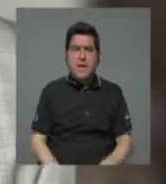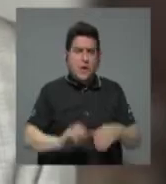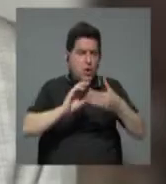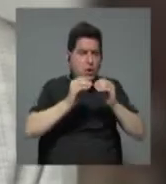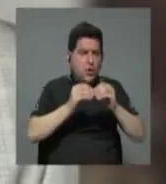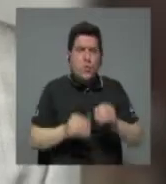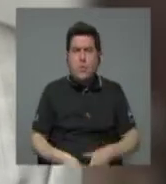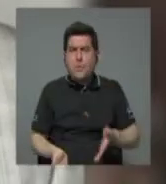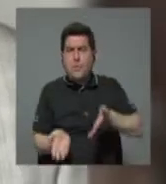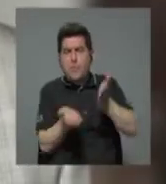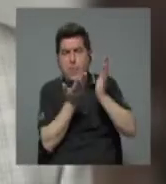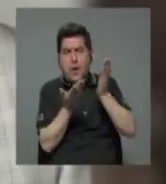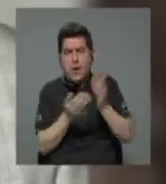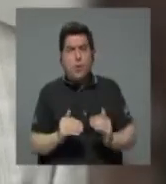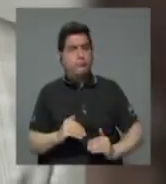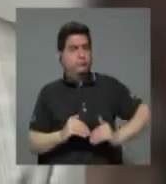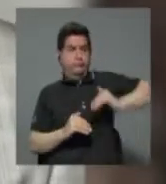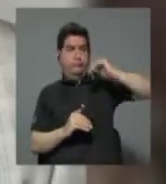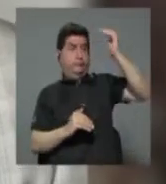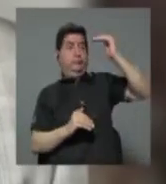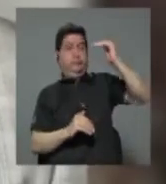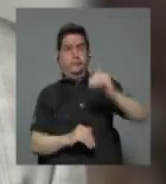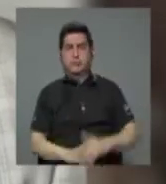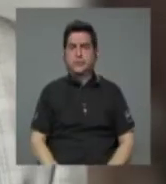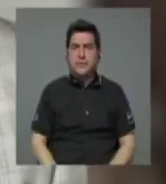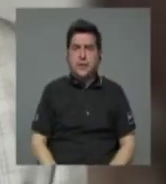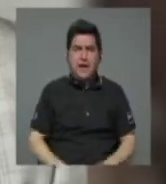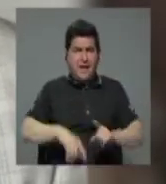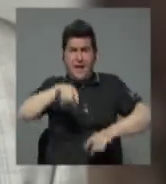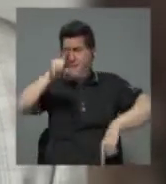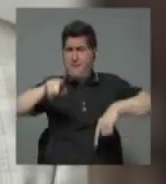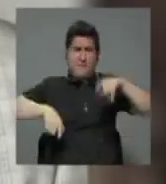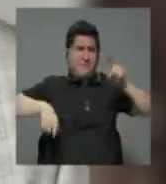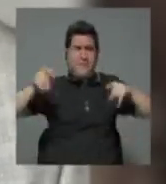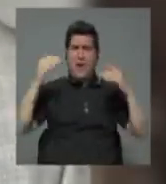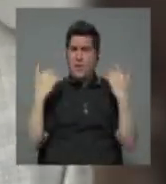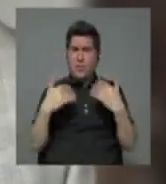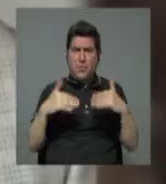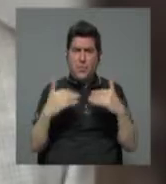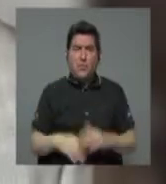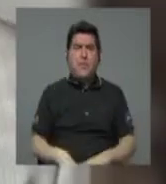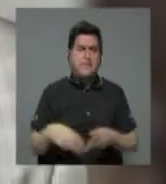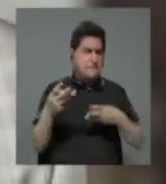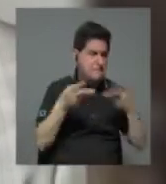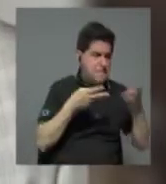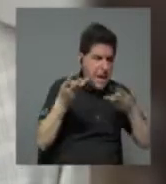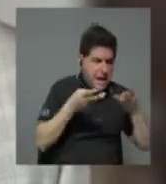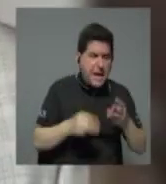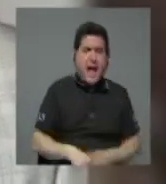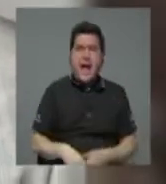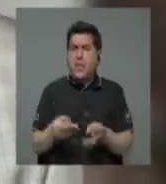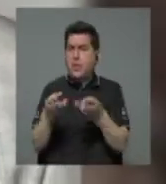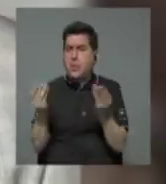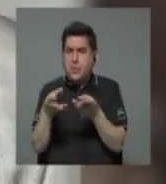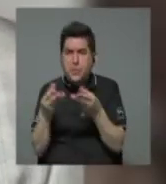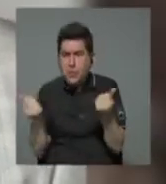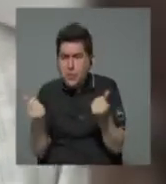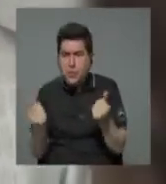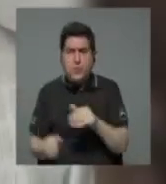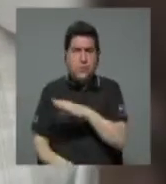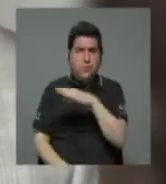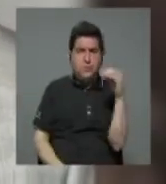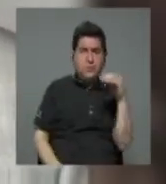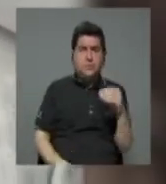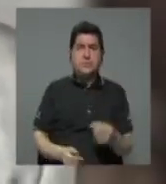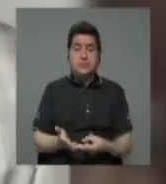exportación significativamente superior y muy diversificado en términos de mercados, en términos de productos y en términos